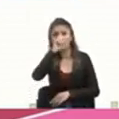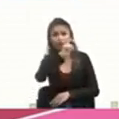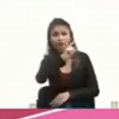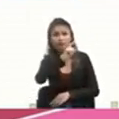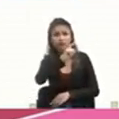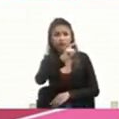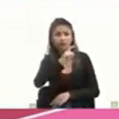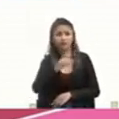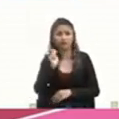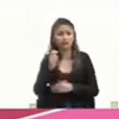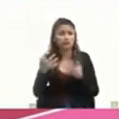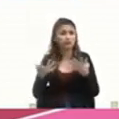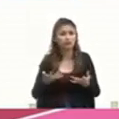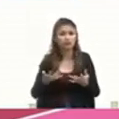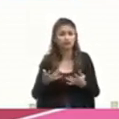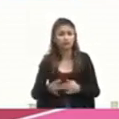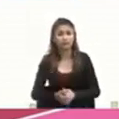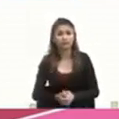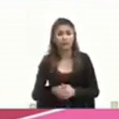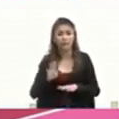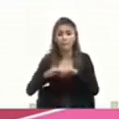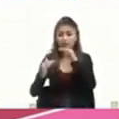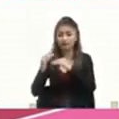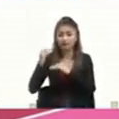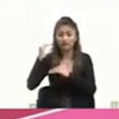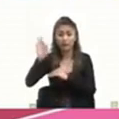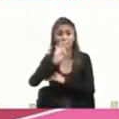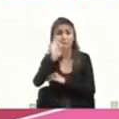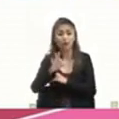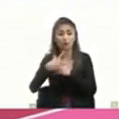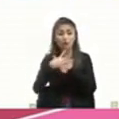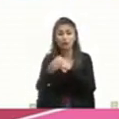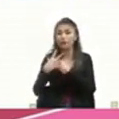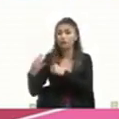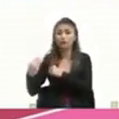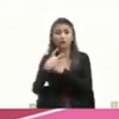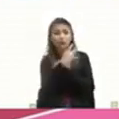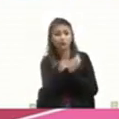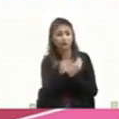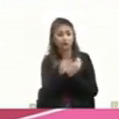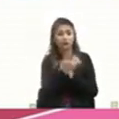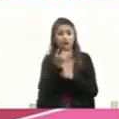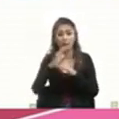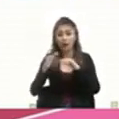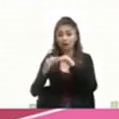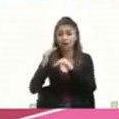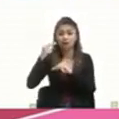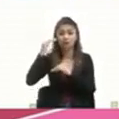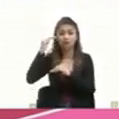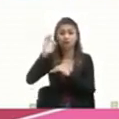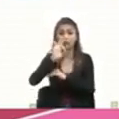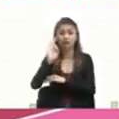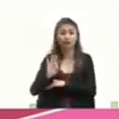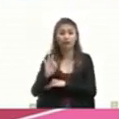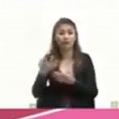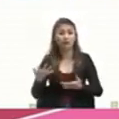difíciles en cuestiones de un alto porcentaje de contagio y de un alto